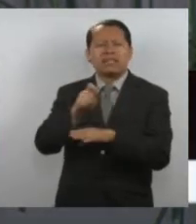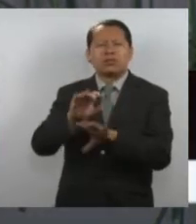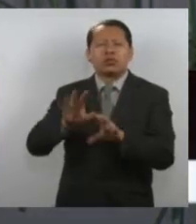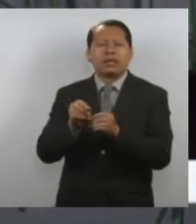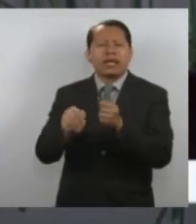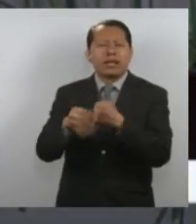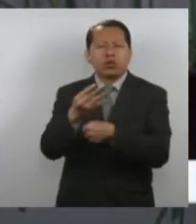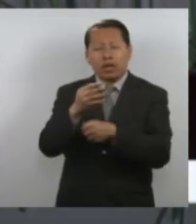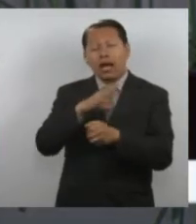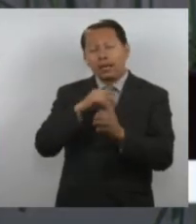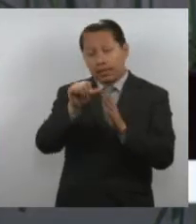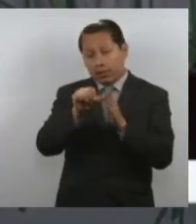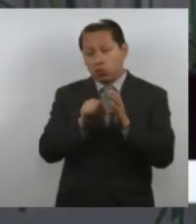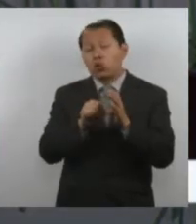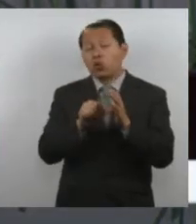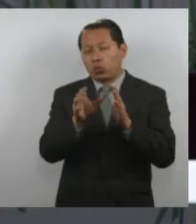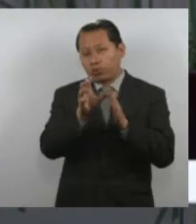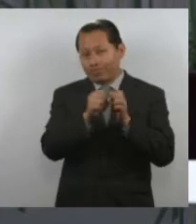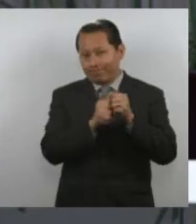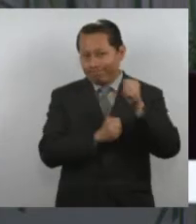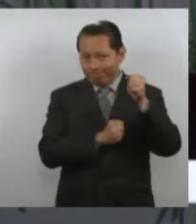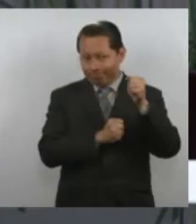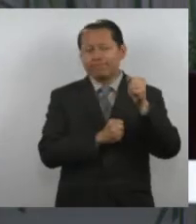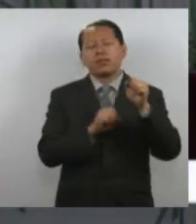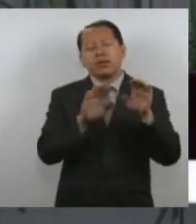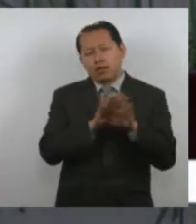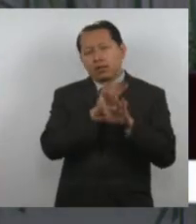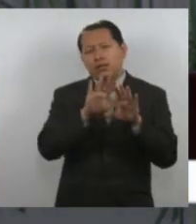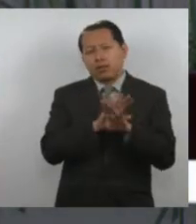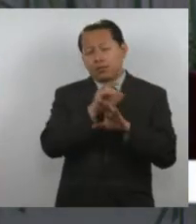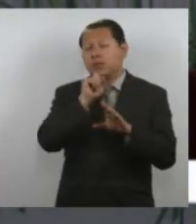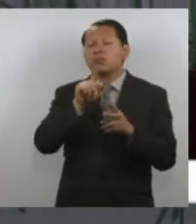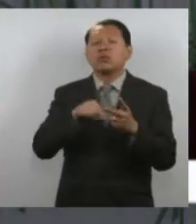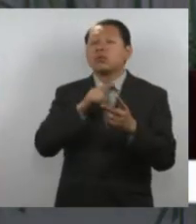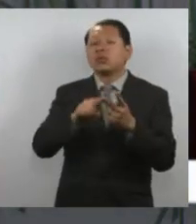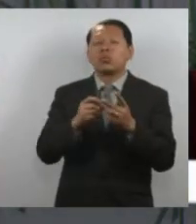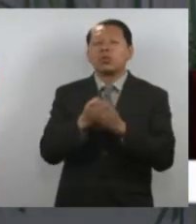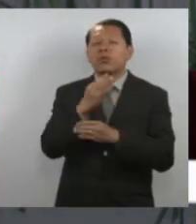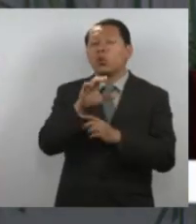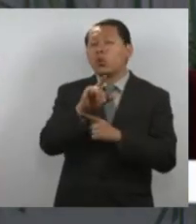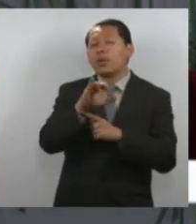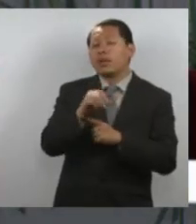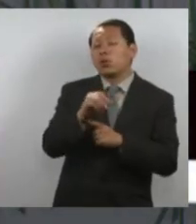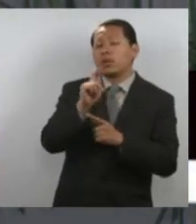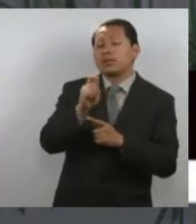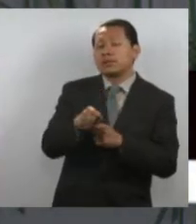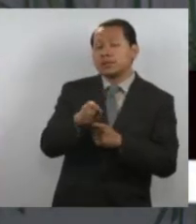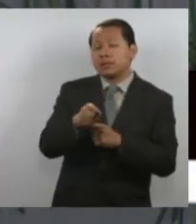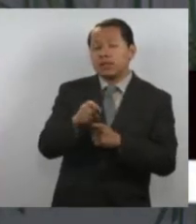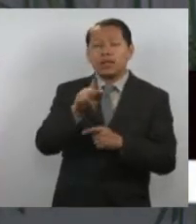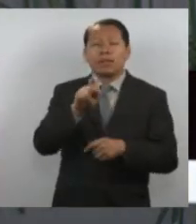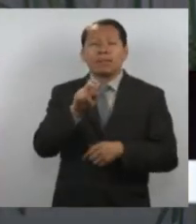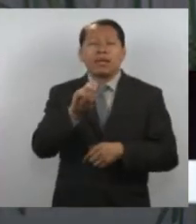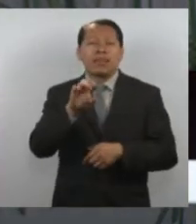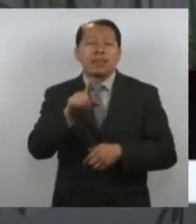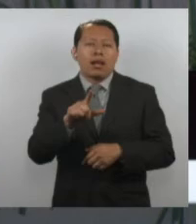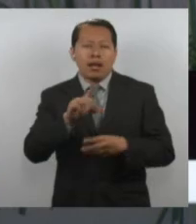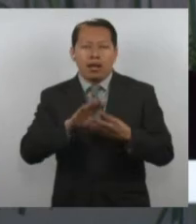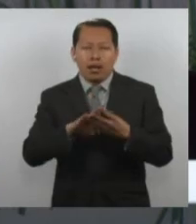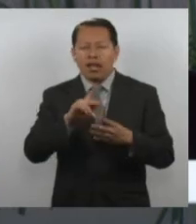a artículos constitucionales, más aparte el nuevo Código Penal, el nuevo Código Penal